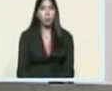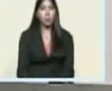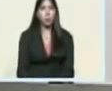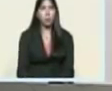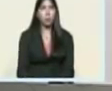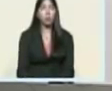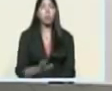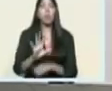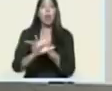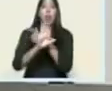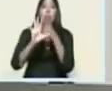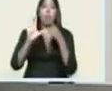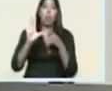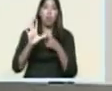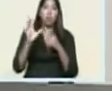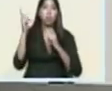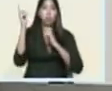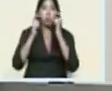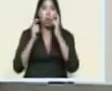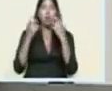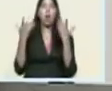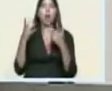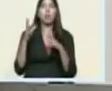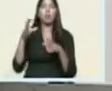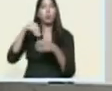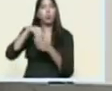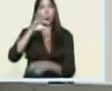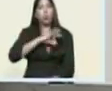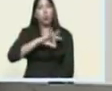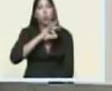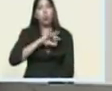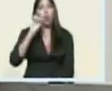una quinta dimensión, hablaba Chávez, el socialismo en lo social.